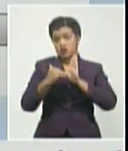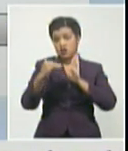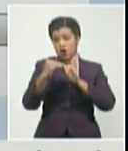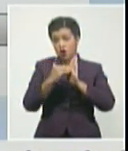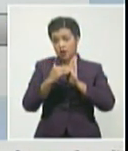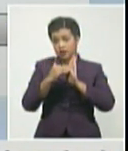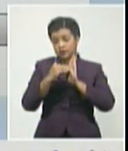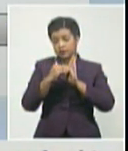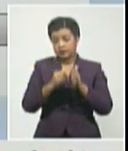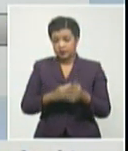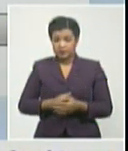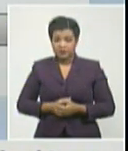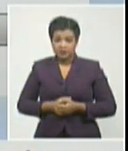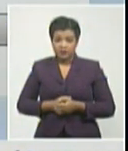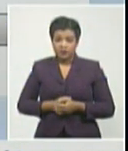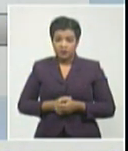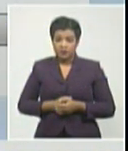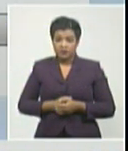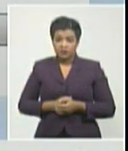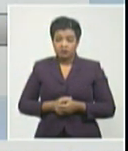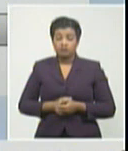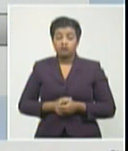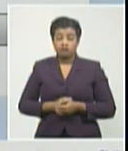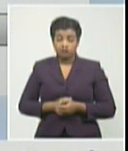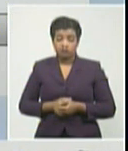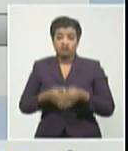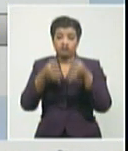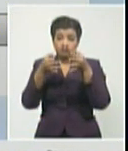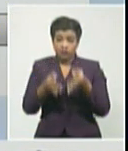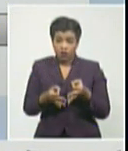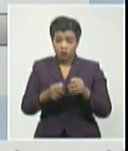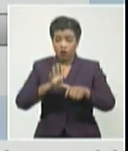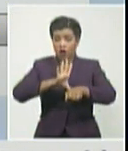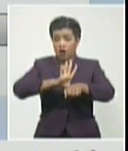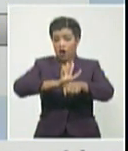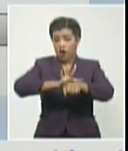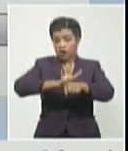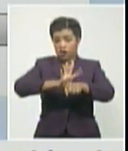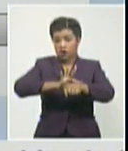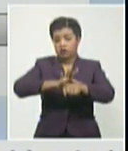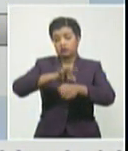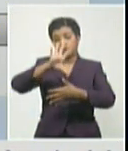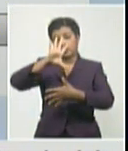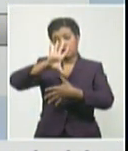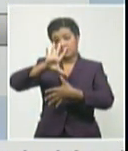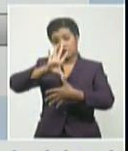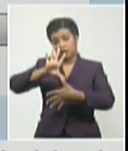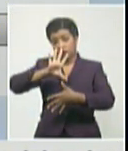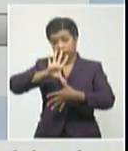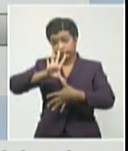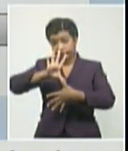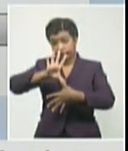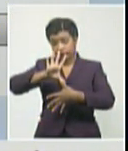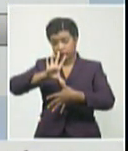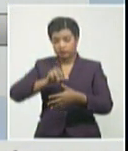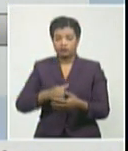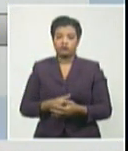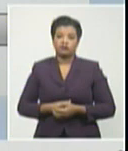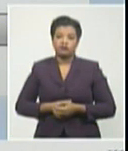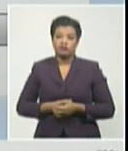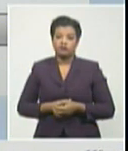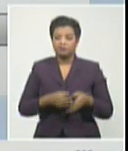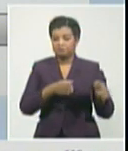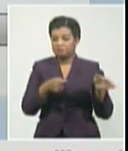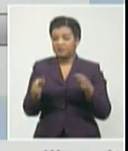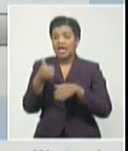son bien han sido diagnosticados en nuestras regiones y vives millones